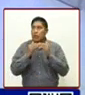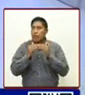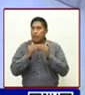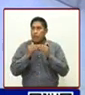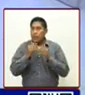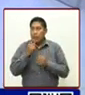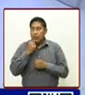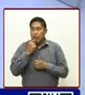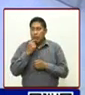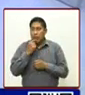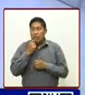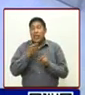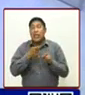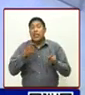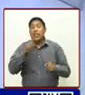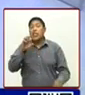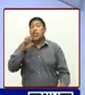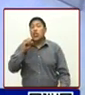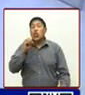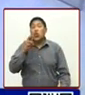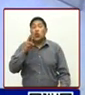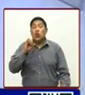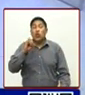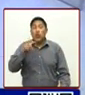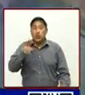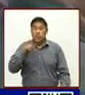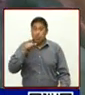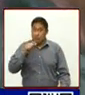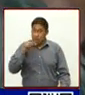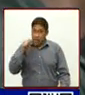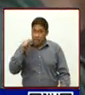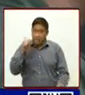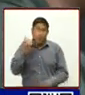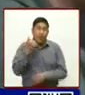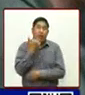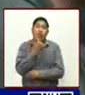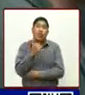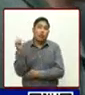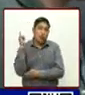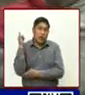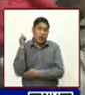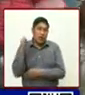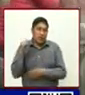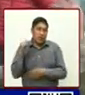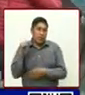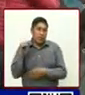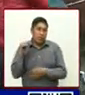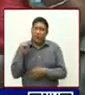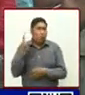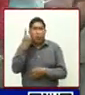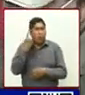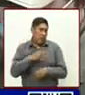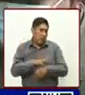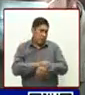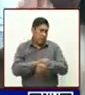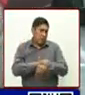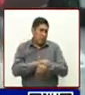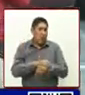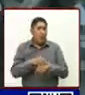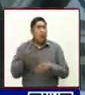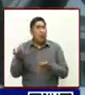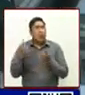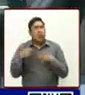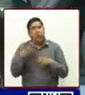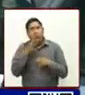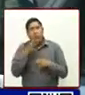de Coripata, estamos hablando de la principal acusada, que vendría a ser la única prendida hasta el momento. Llegó también la